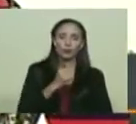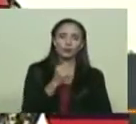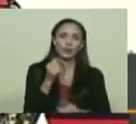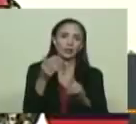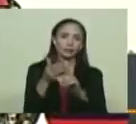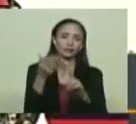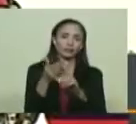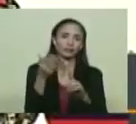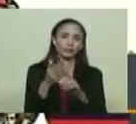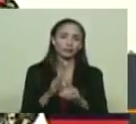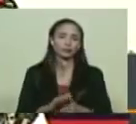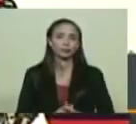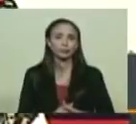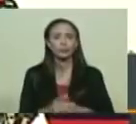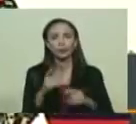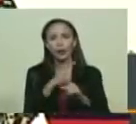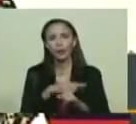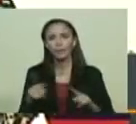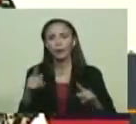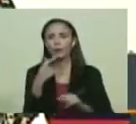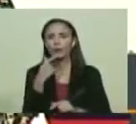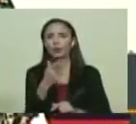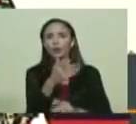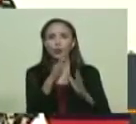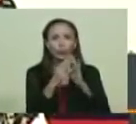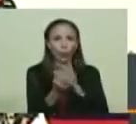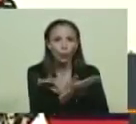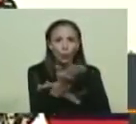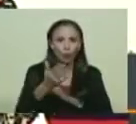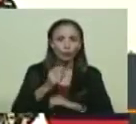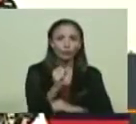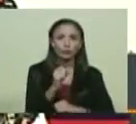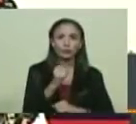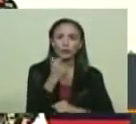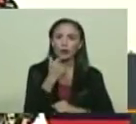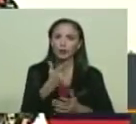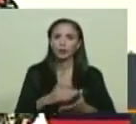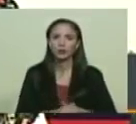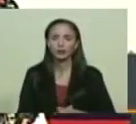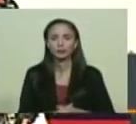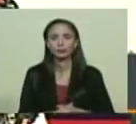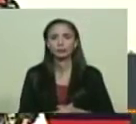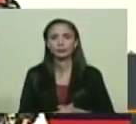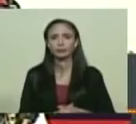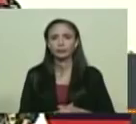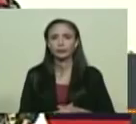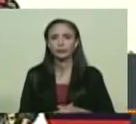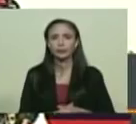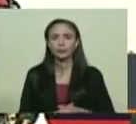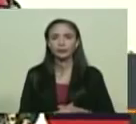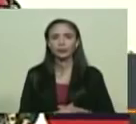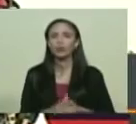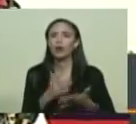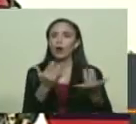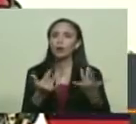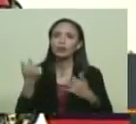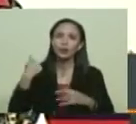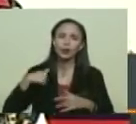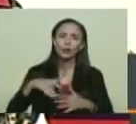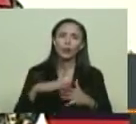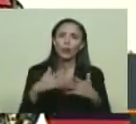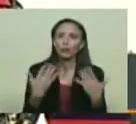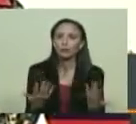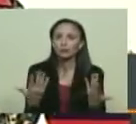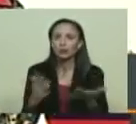Nacional Bolivariana. Pero como yo le dije a los policías que condecoré, tenemos la satisfacción, Pérez